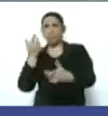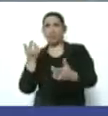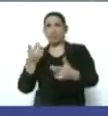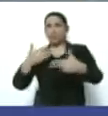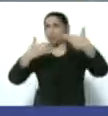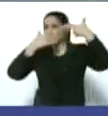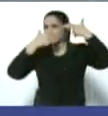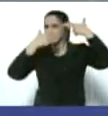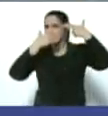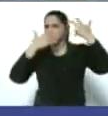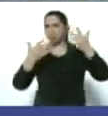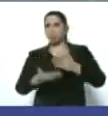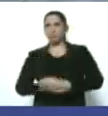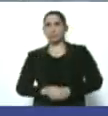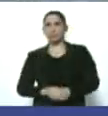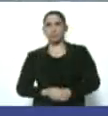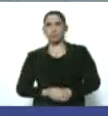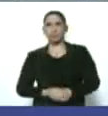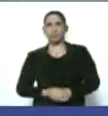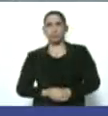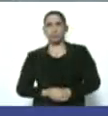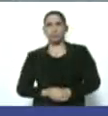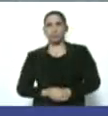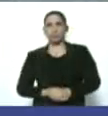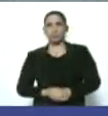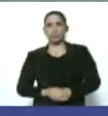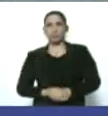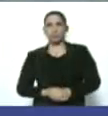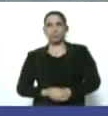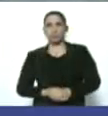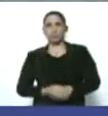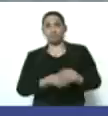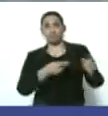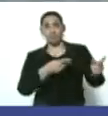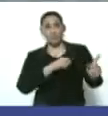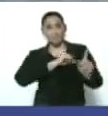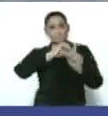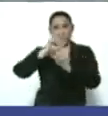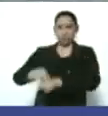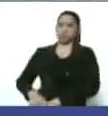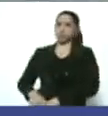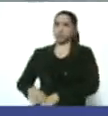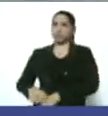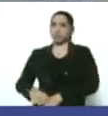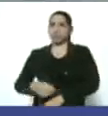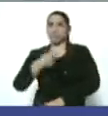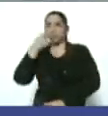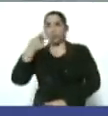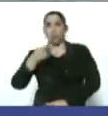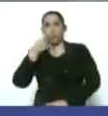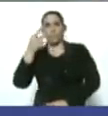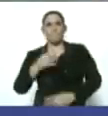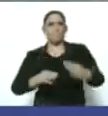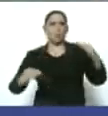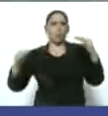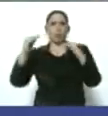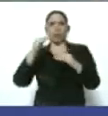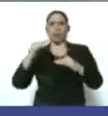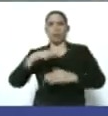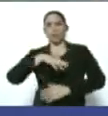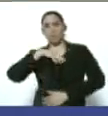sicarios con sicarios, que han recibido una derrota política, moral,